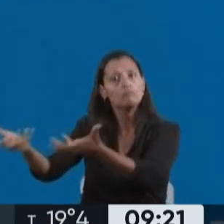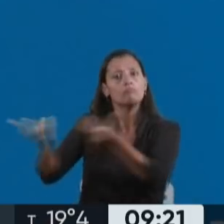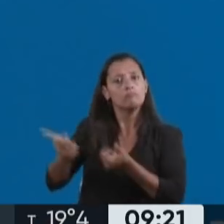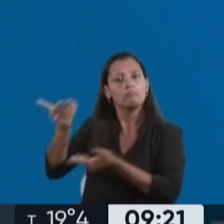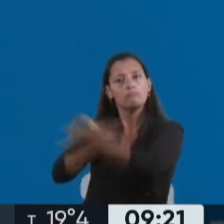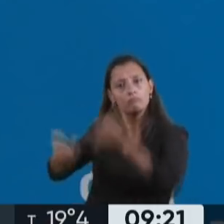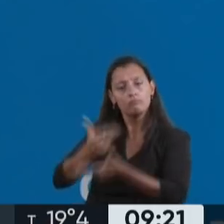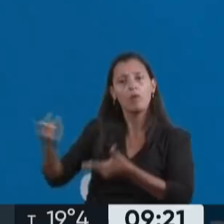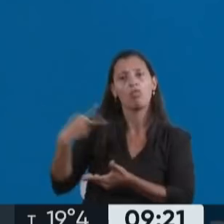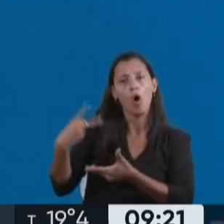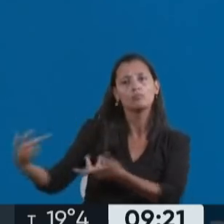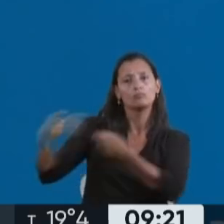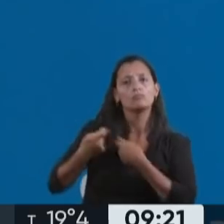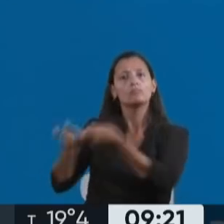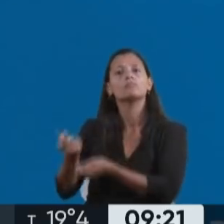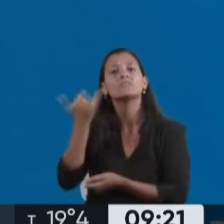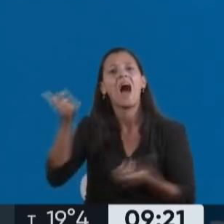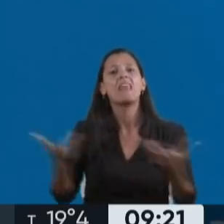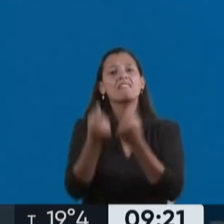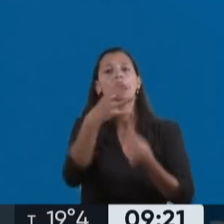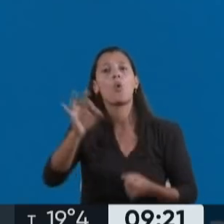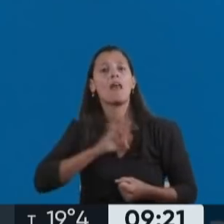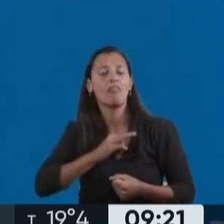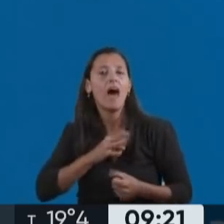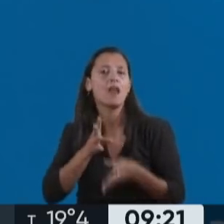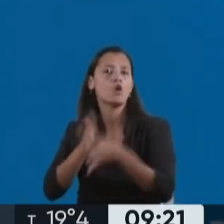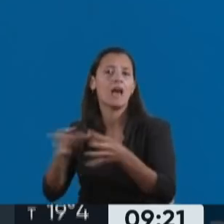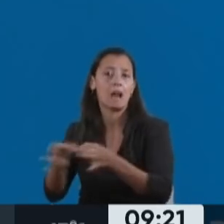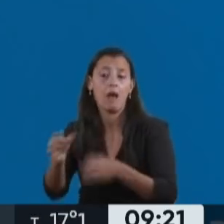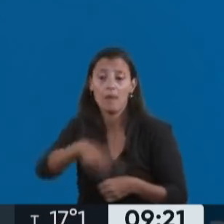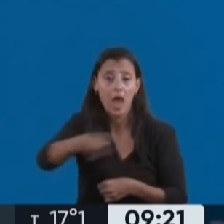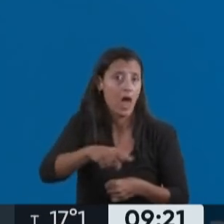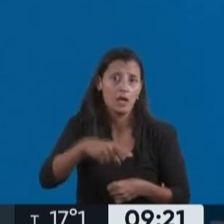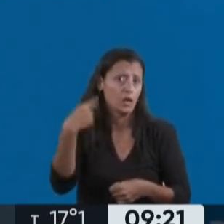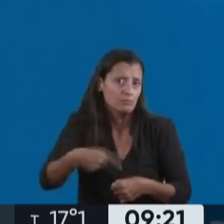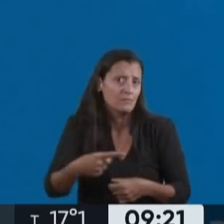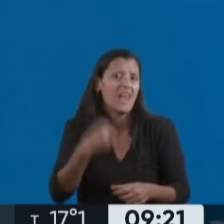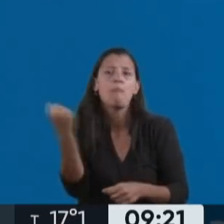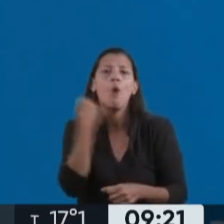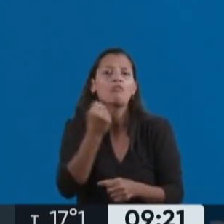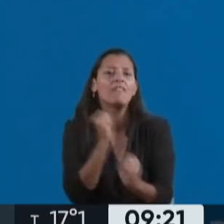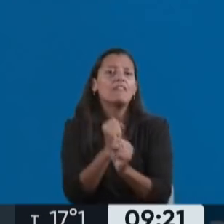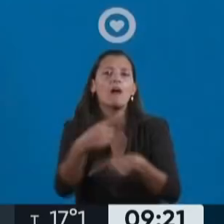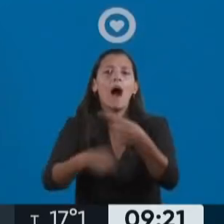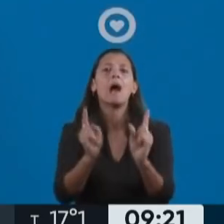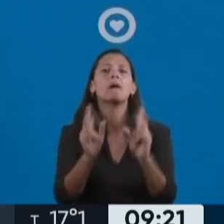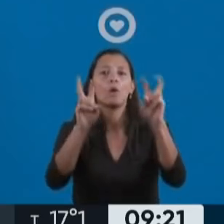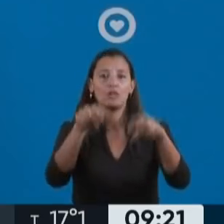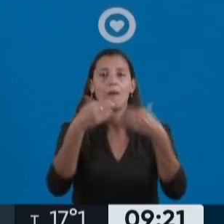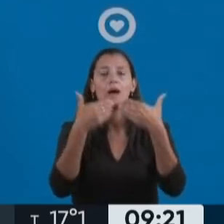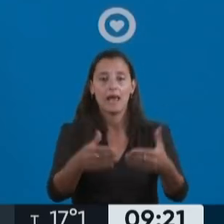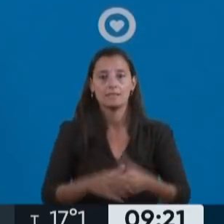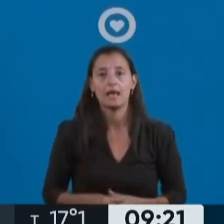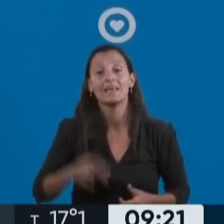la Argentina, y a los 40 años de la guerra de Malvinas nos parece muy importante seguir trabajando sobre este tema. Muchas gracias.